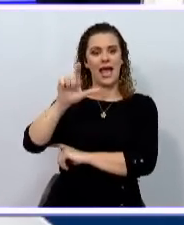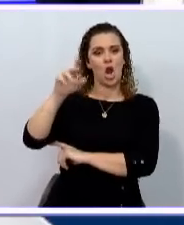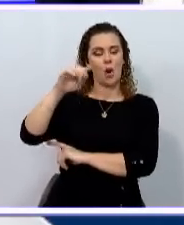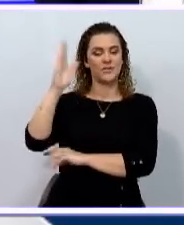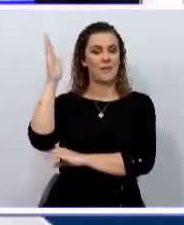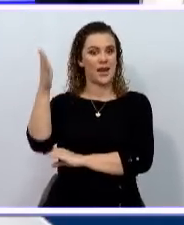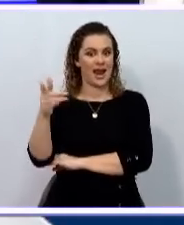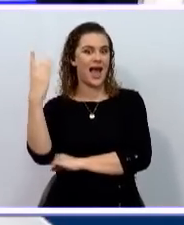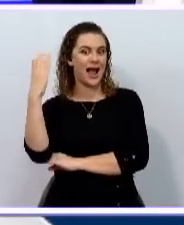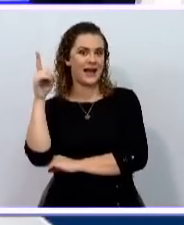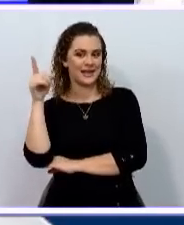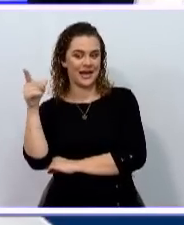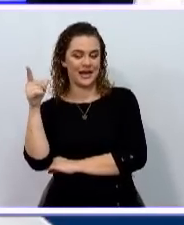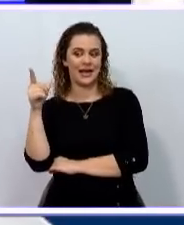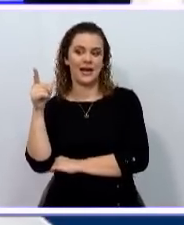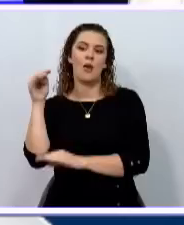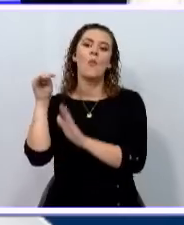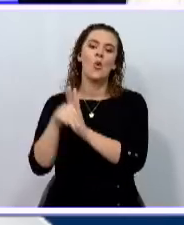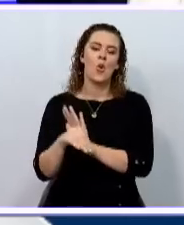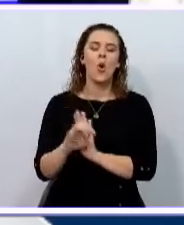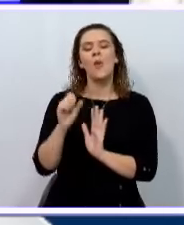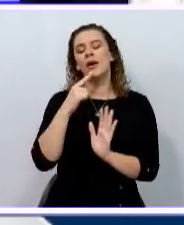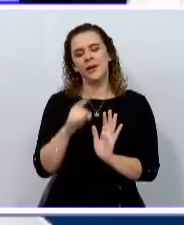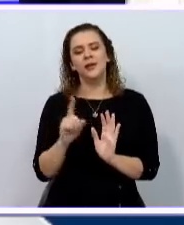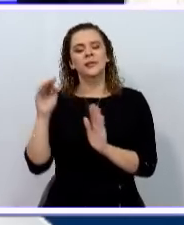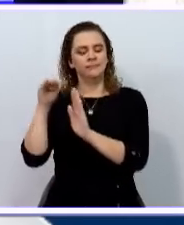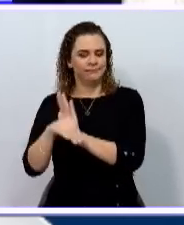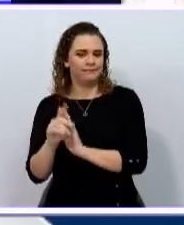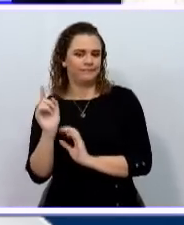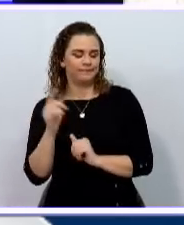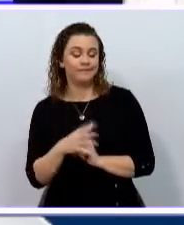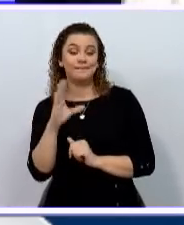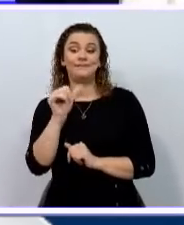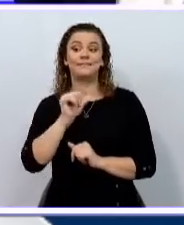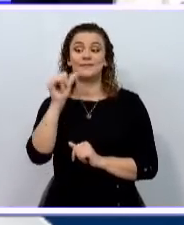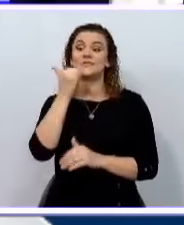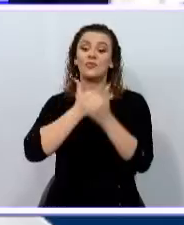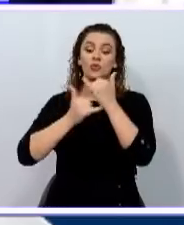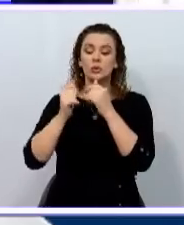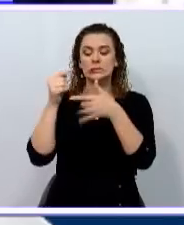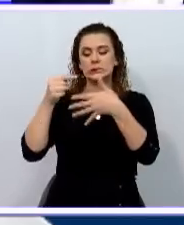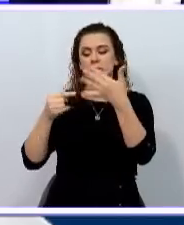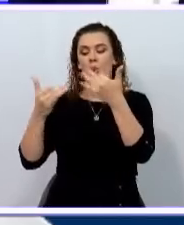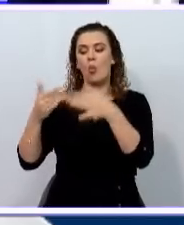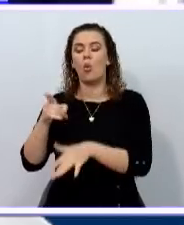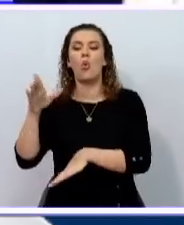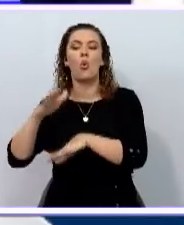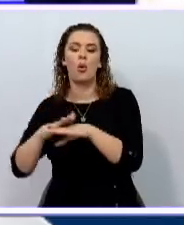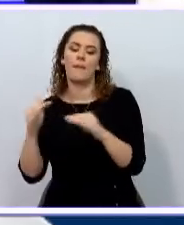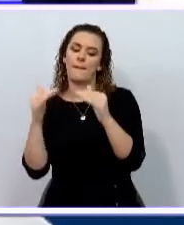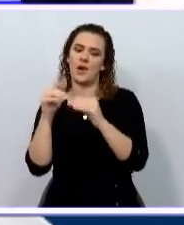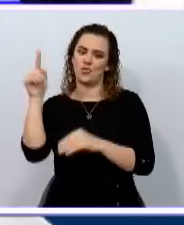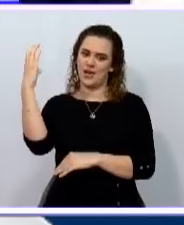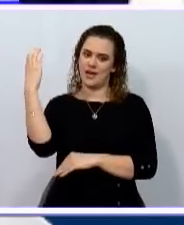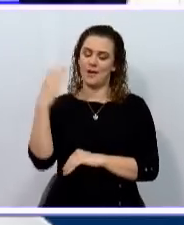del penal que trae marcador y la liga por errores puntuales de jugadores empató